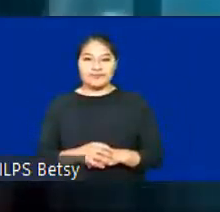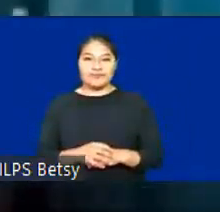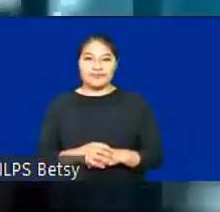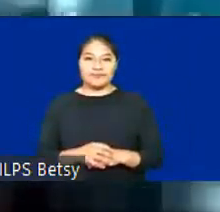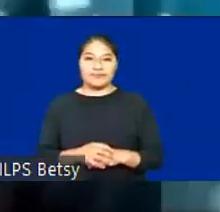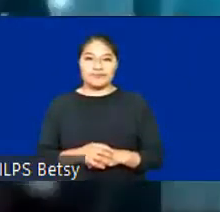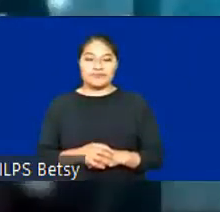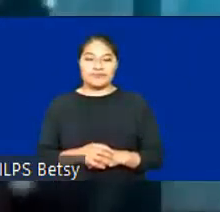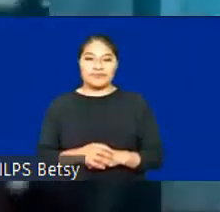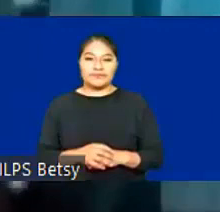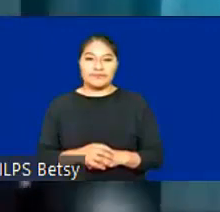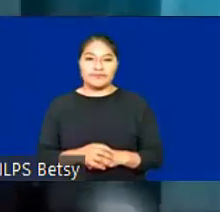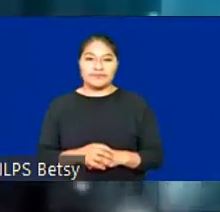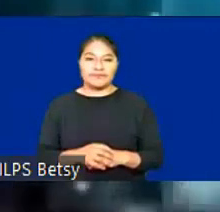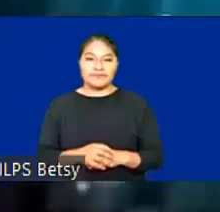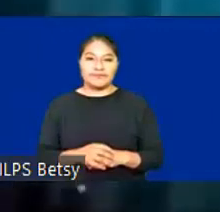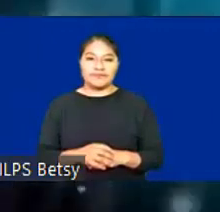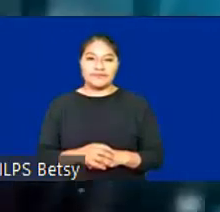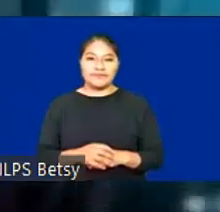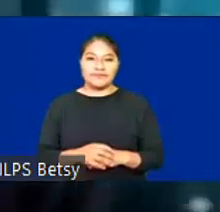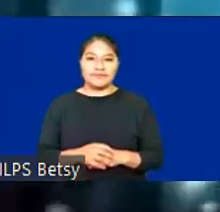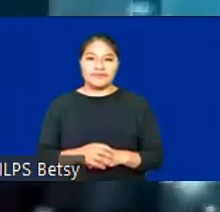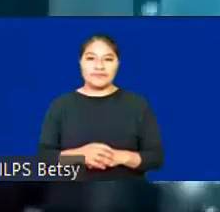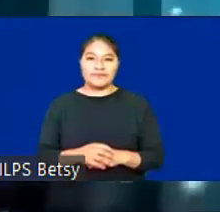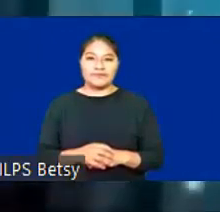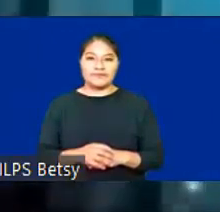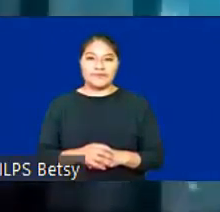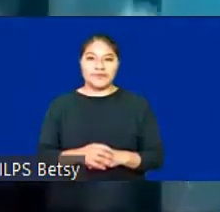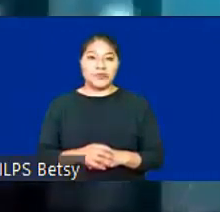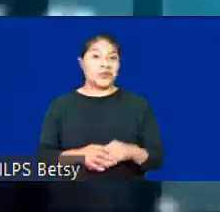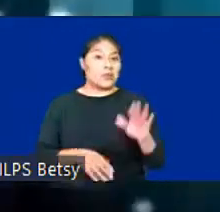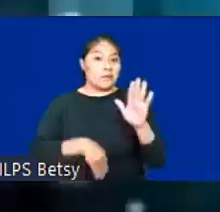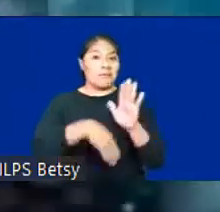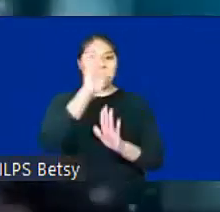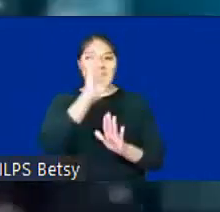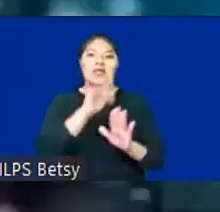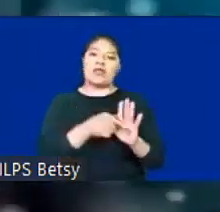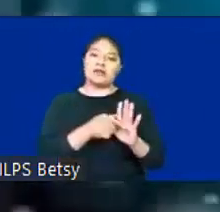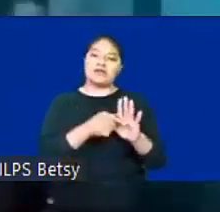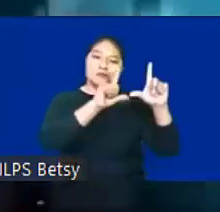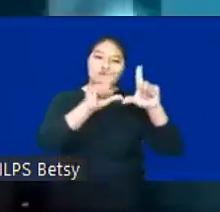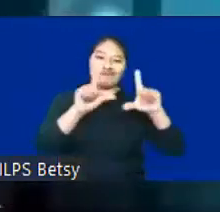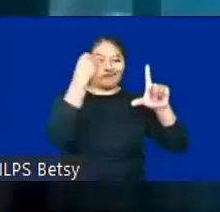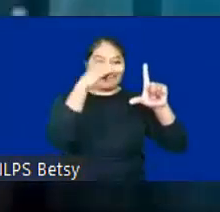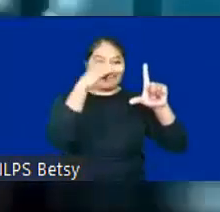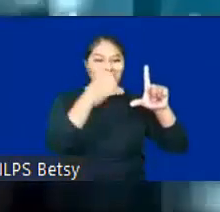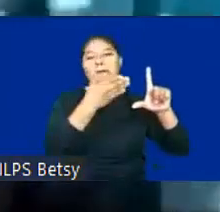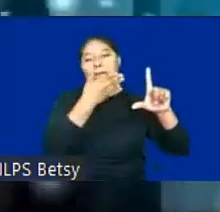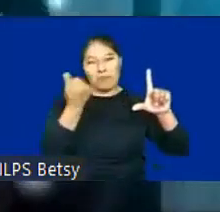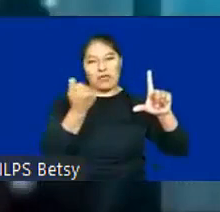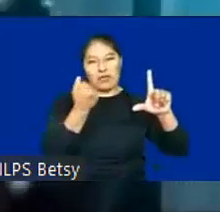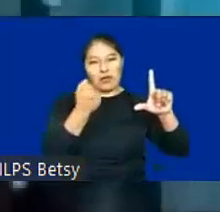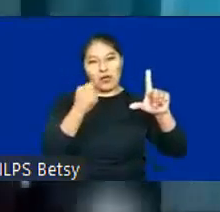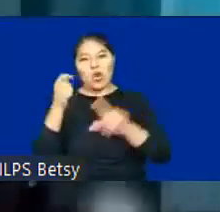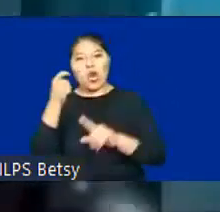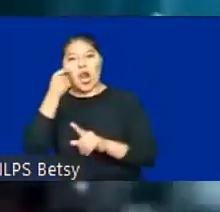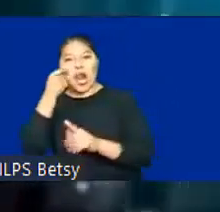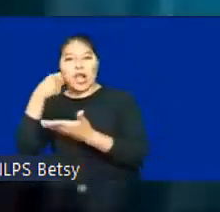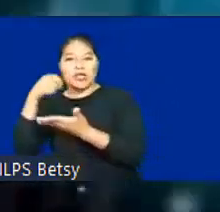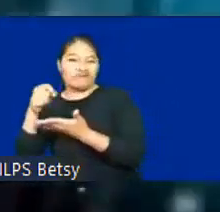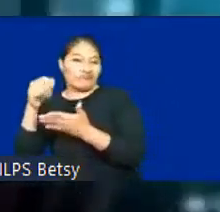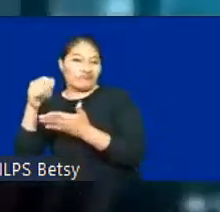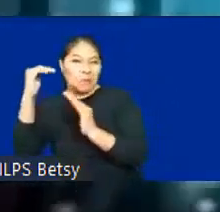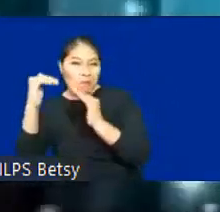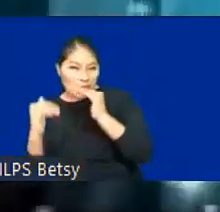la línea de lo virtual sea lo que prevalezca dentro de los trámites ante el registro. Esta es mi